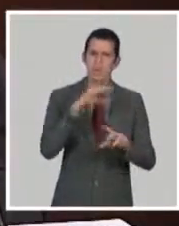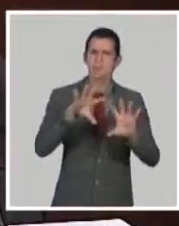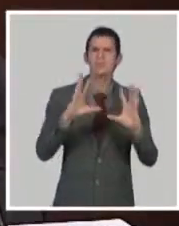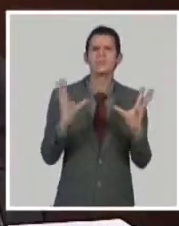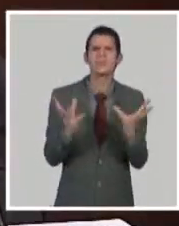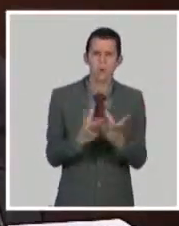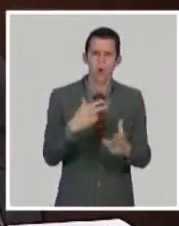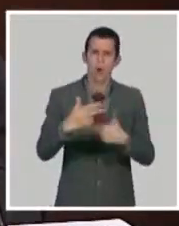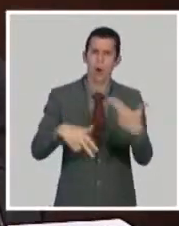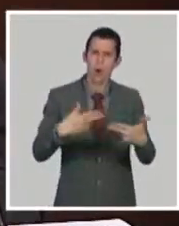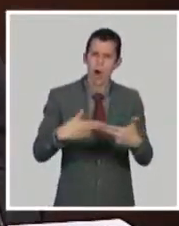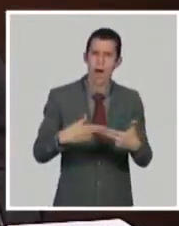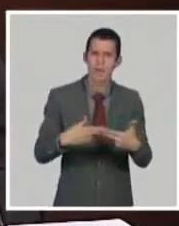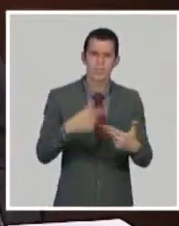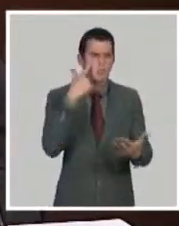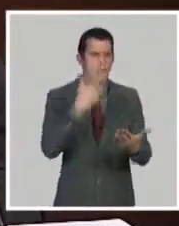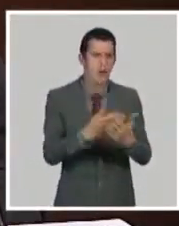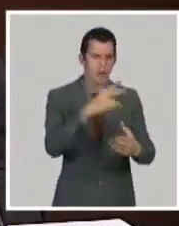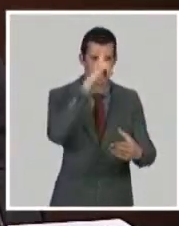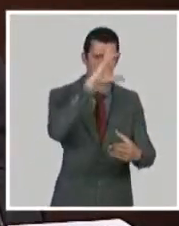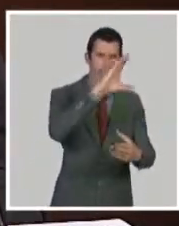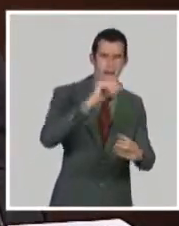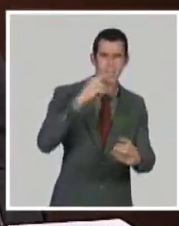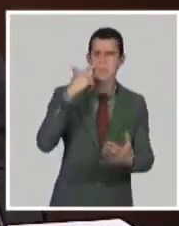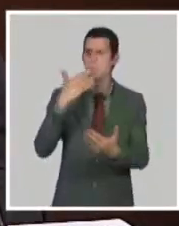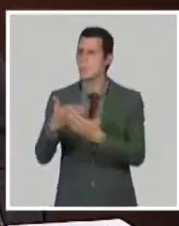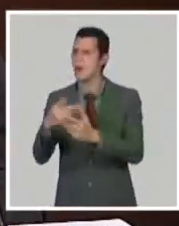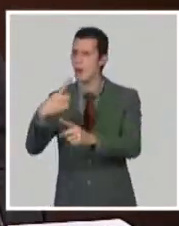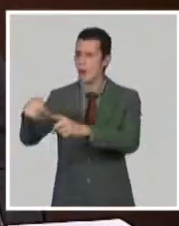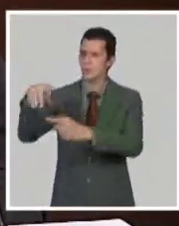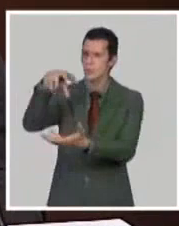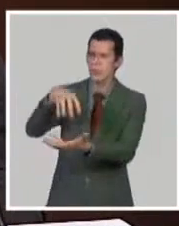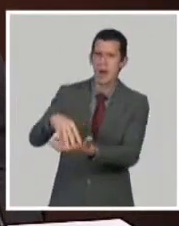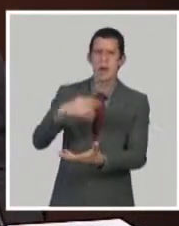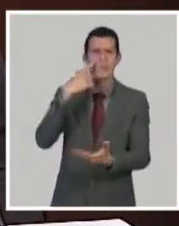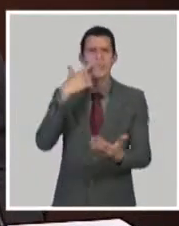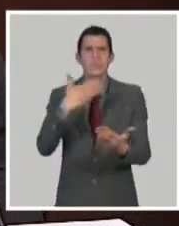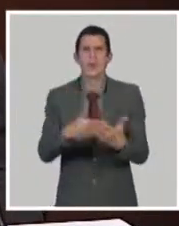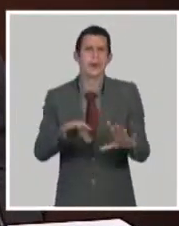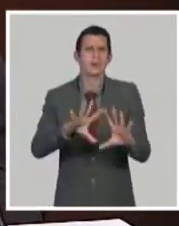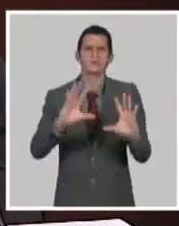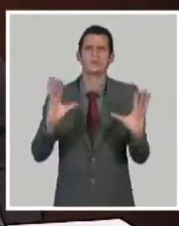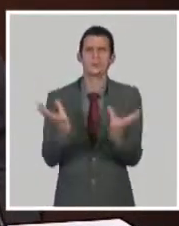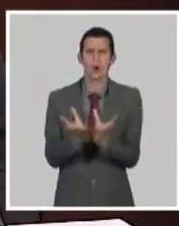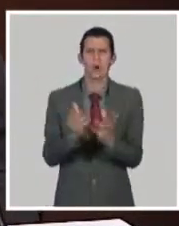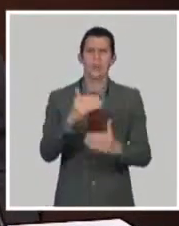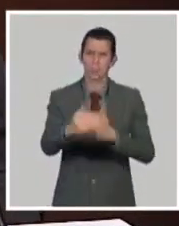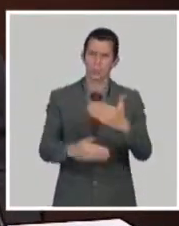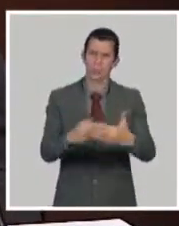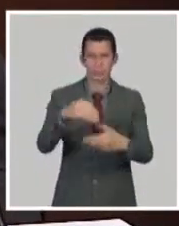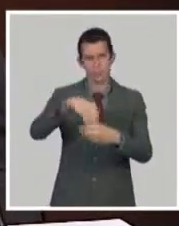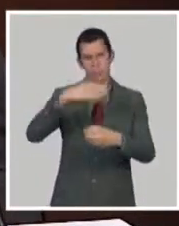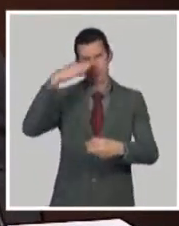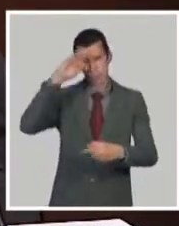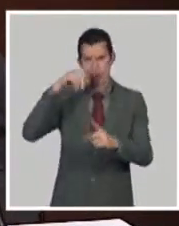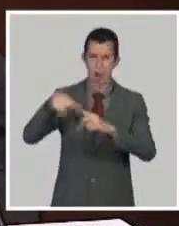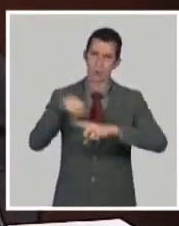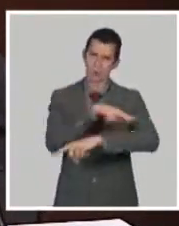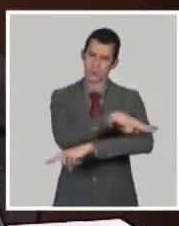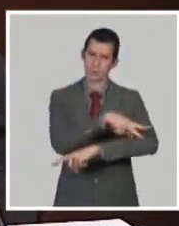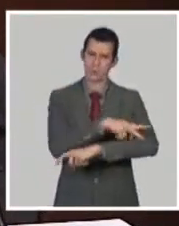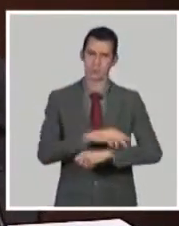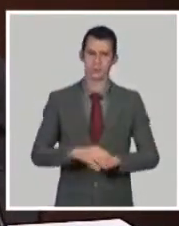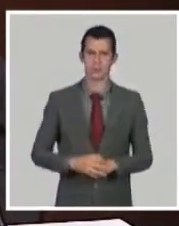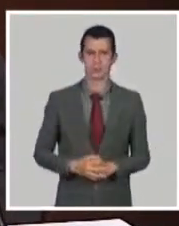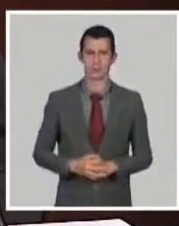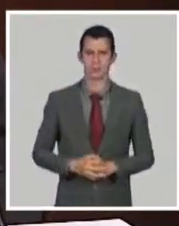productos que necesitan los ensayos clínicos, sino, como decía usted, poder garantizar el proceso de vacunación en Cuba y en el exterior. La próxima,